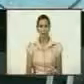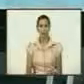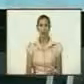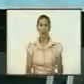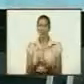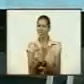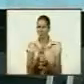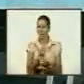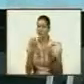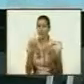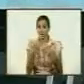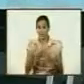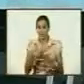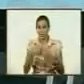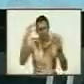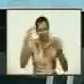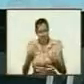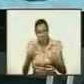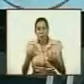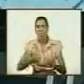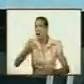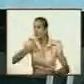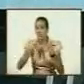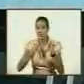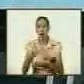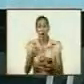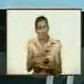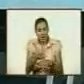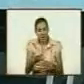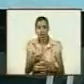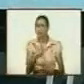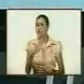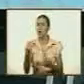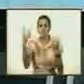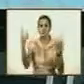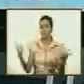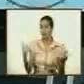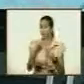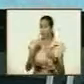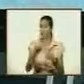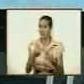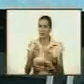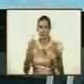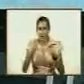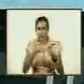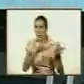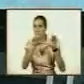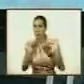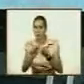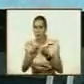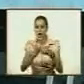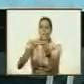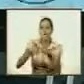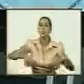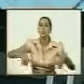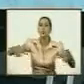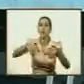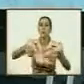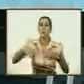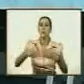En su tarea de garantizar la mayor suma de felicidad, el gobierno bolivariano no descansa en la labor de recuperar espacios públicos de la